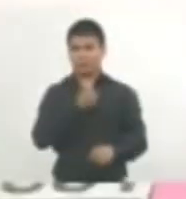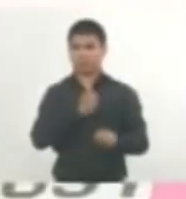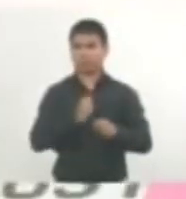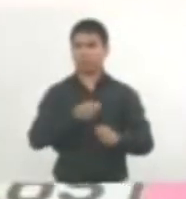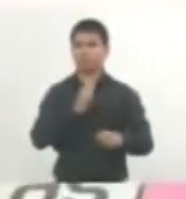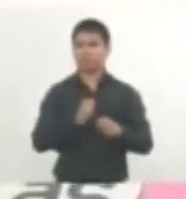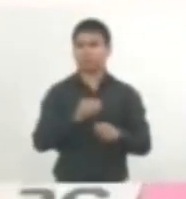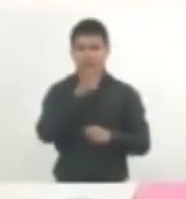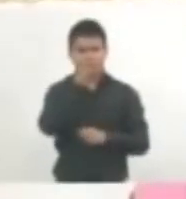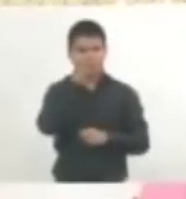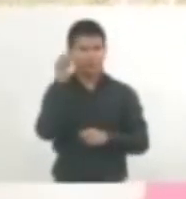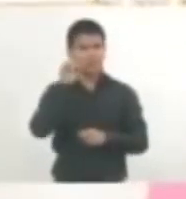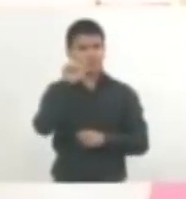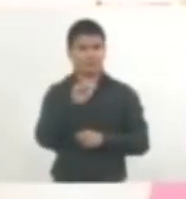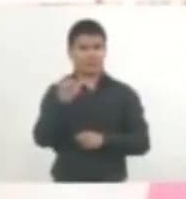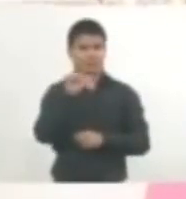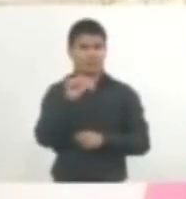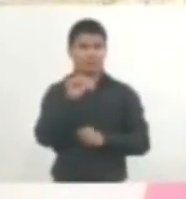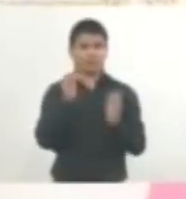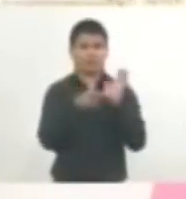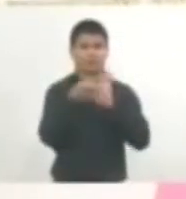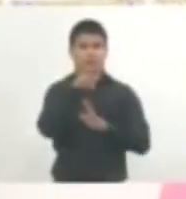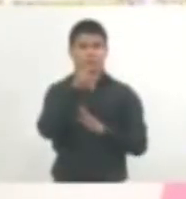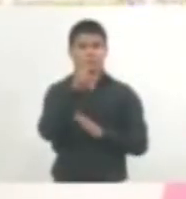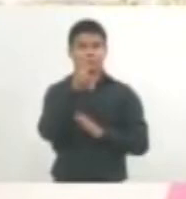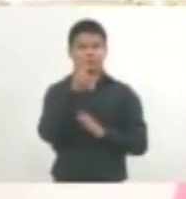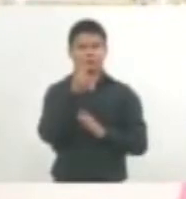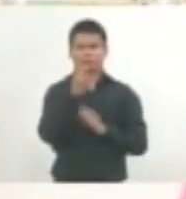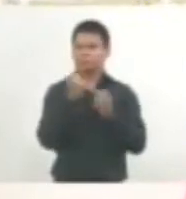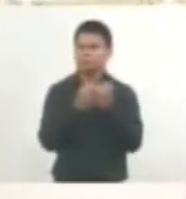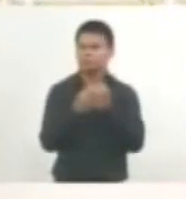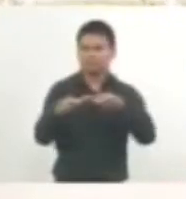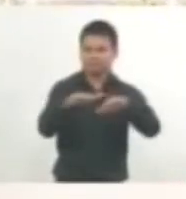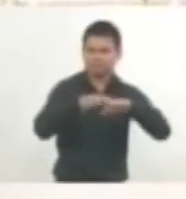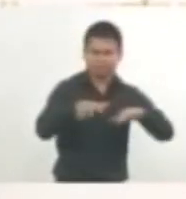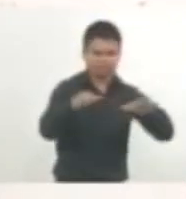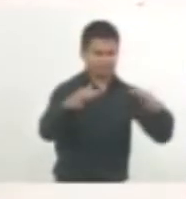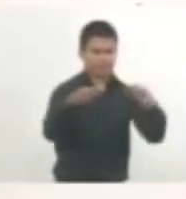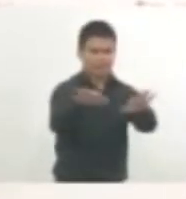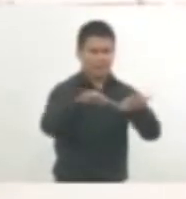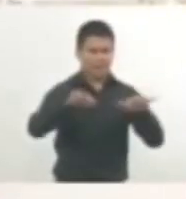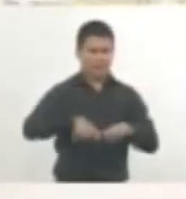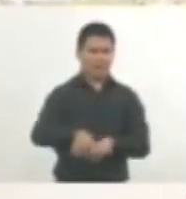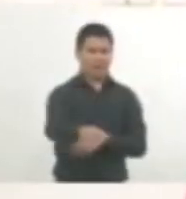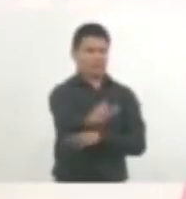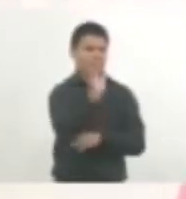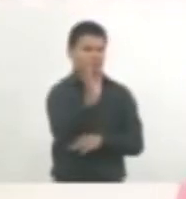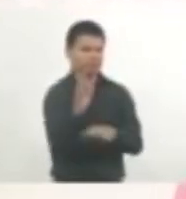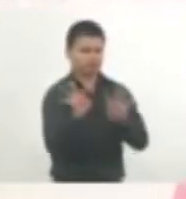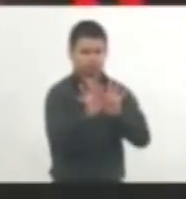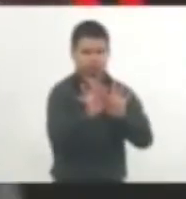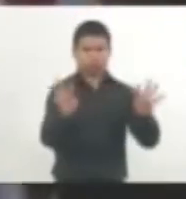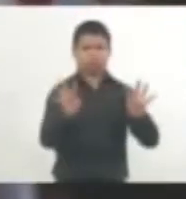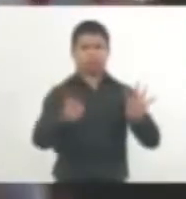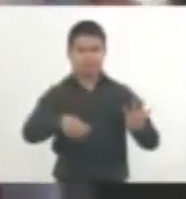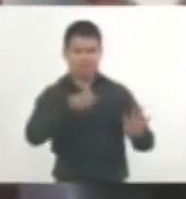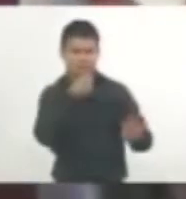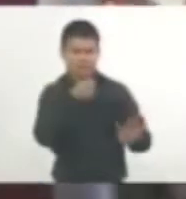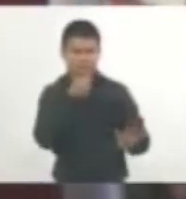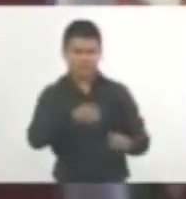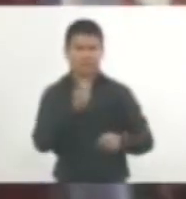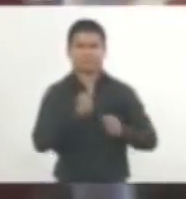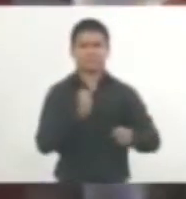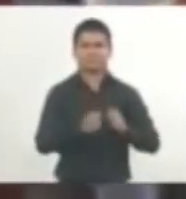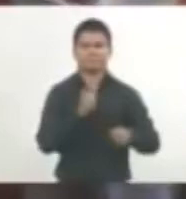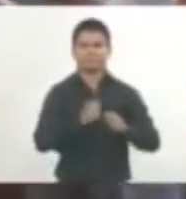en este agosto de este 2017, precisamente en un gran evento. Andrés Salguero, conocido más como 123